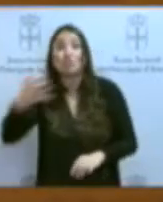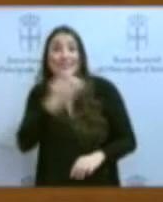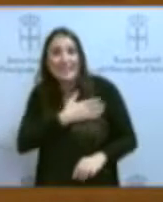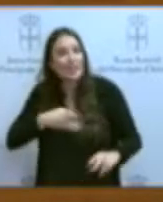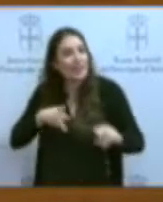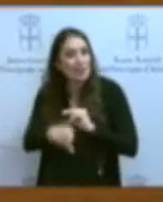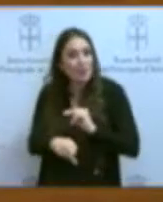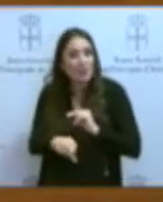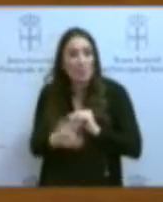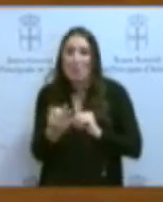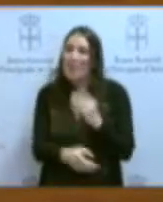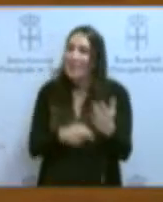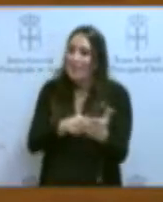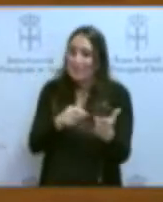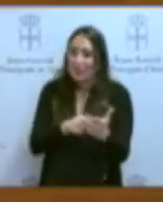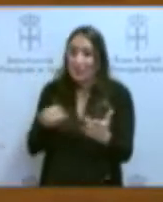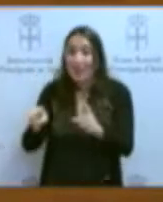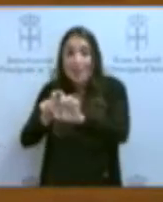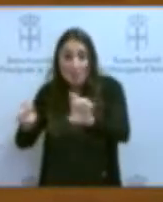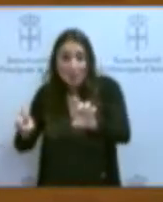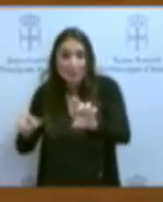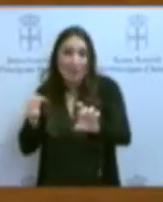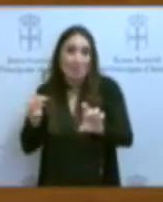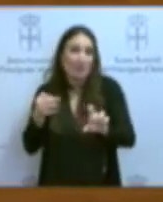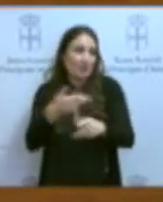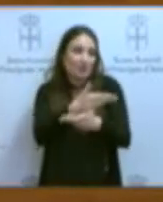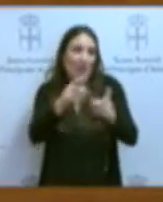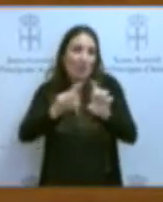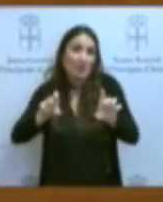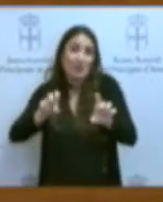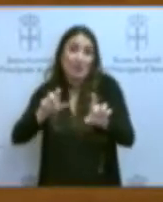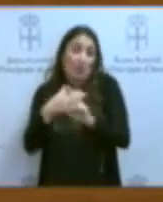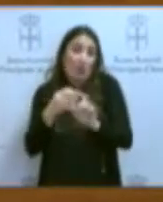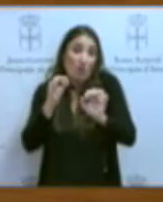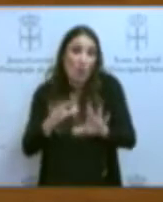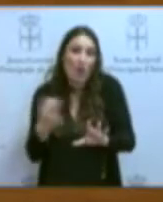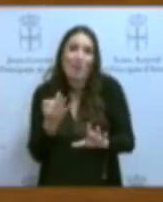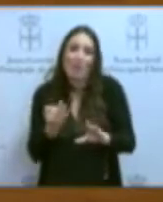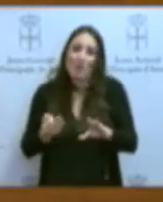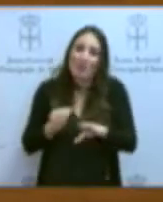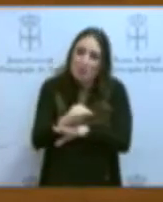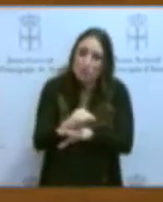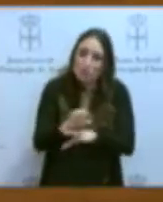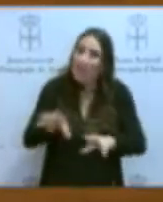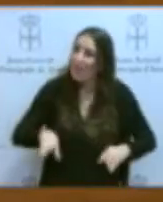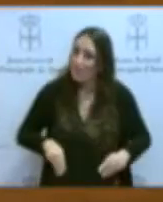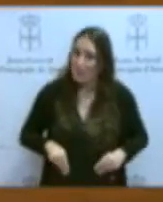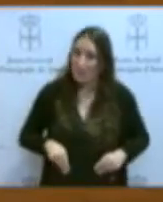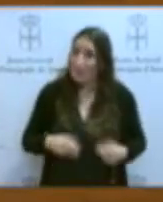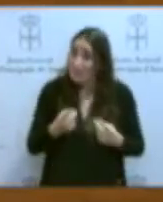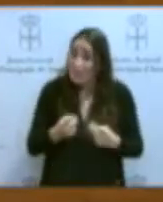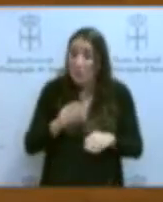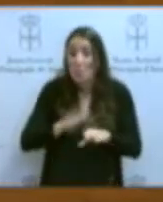que exigir que esta empresa y que todas las que están en su situación asuman las inversiones necesarias para